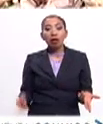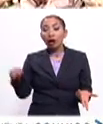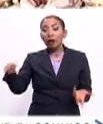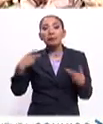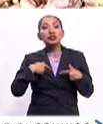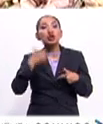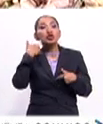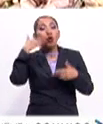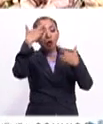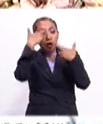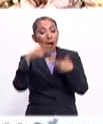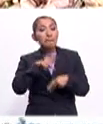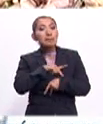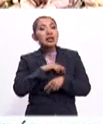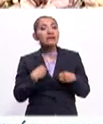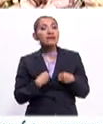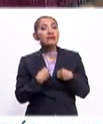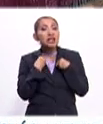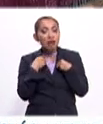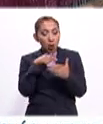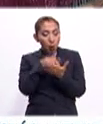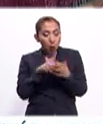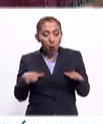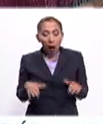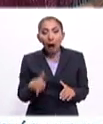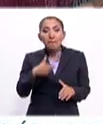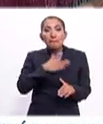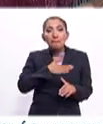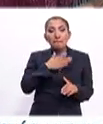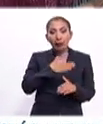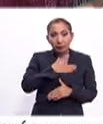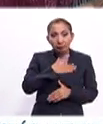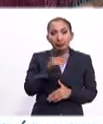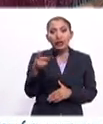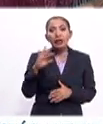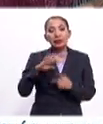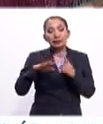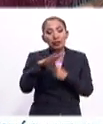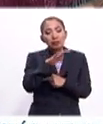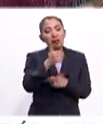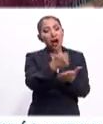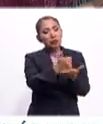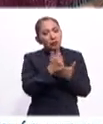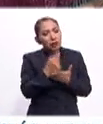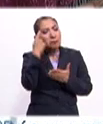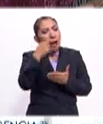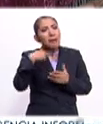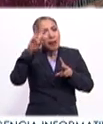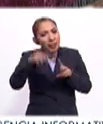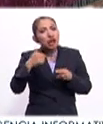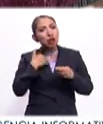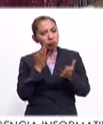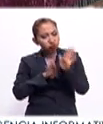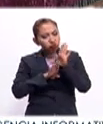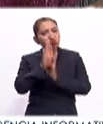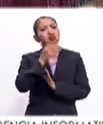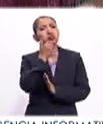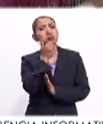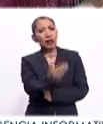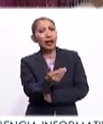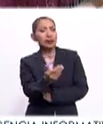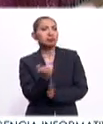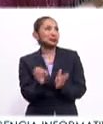que quiere es respeto a sus formas de vida y condiciones que les permitan que de verdad florezcan,